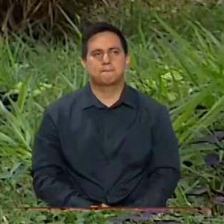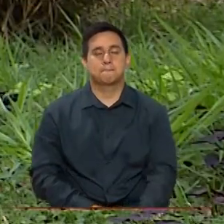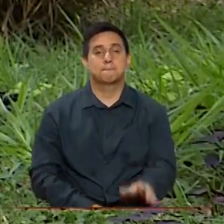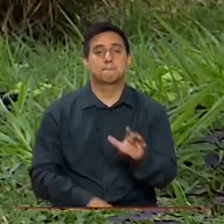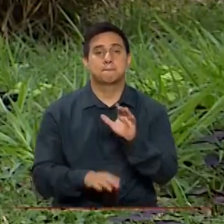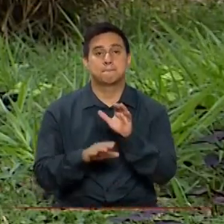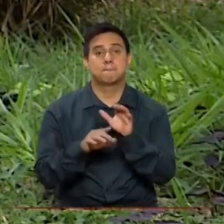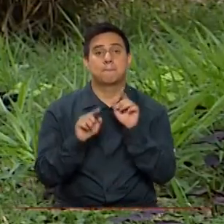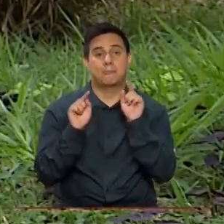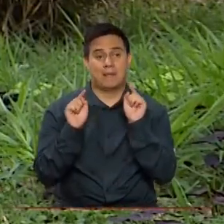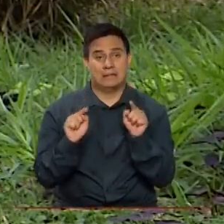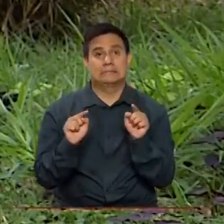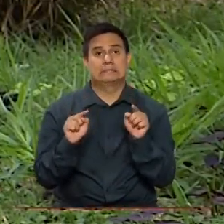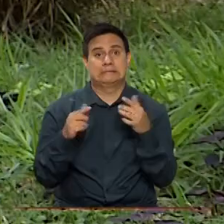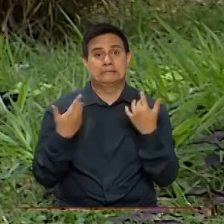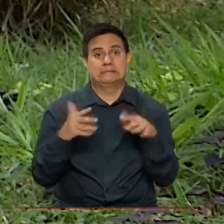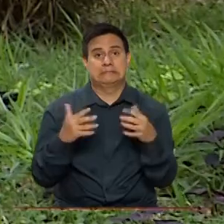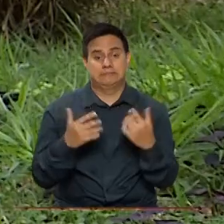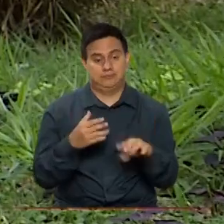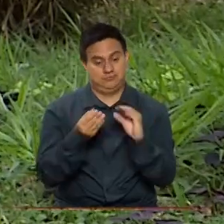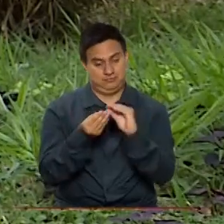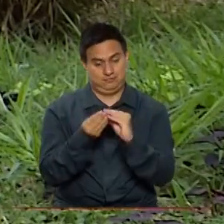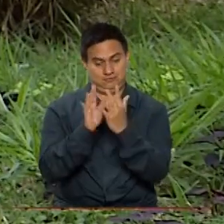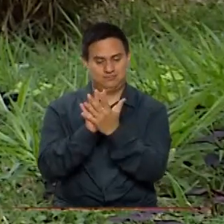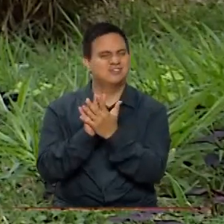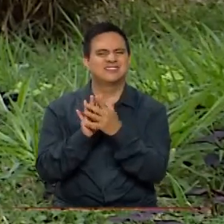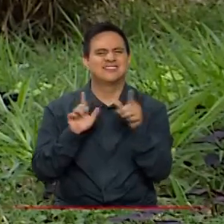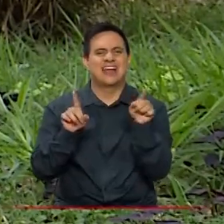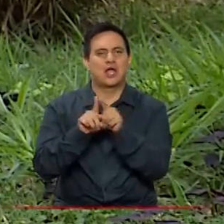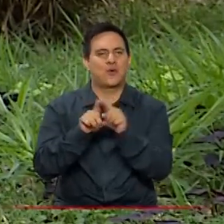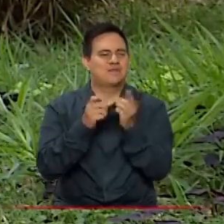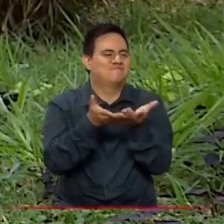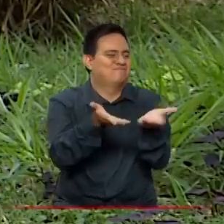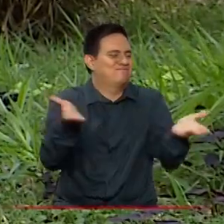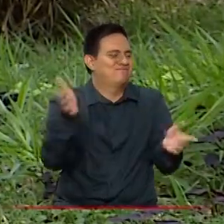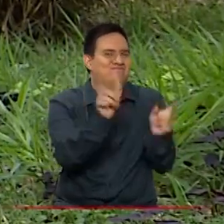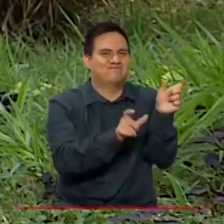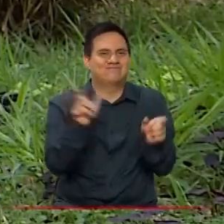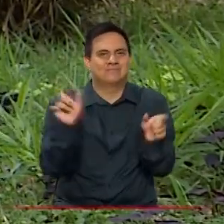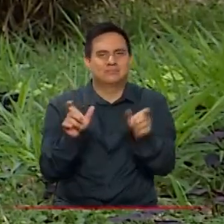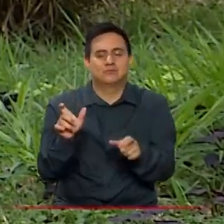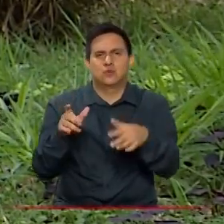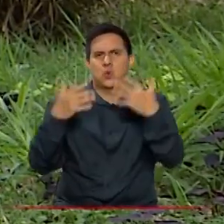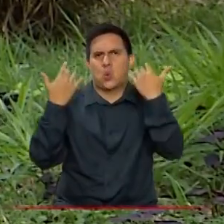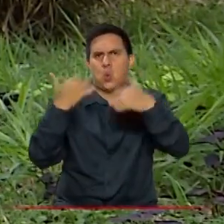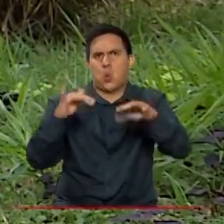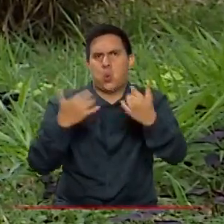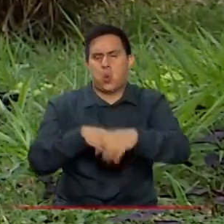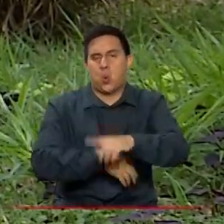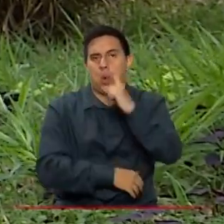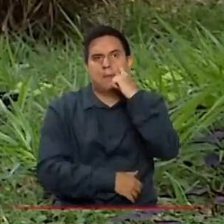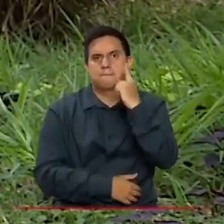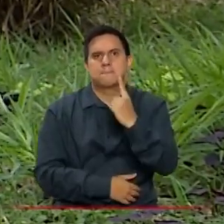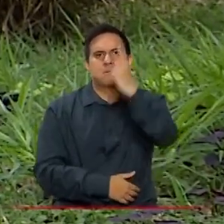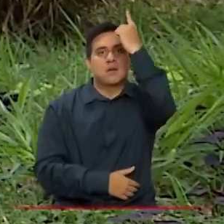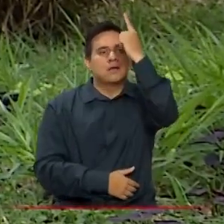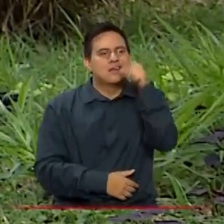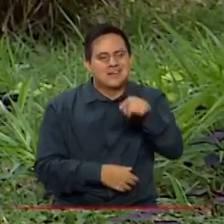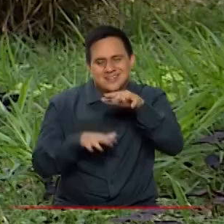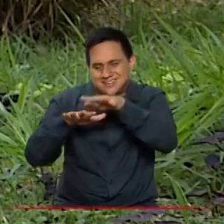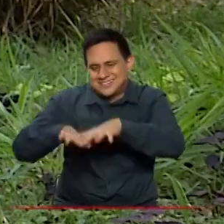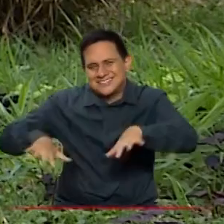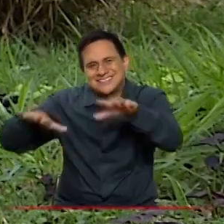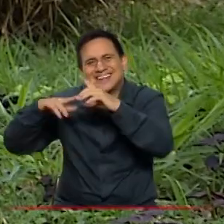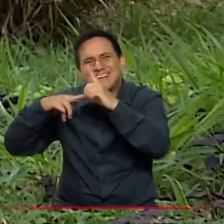Esta sin duda alguna fue considerada la COP de la gente. Con un récord histórico se registraron cerca de 1 millón de visitas a la zona verde,